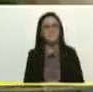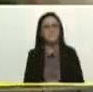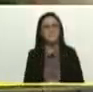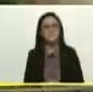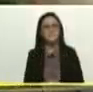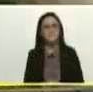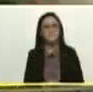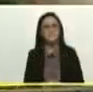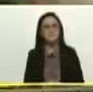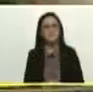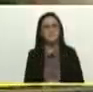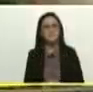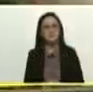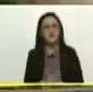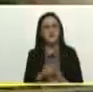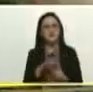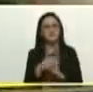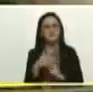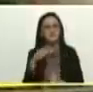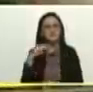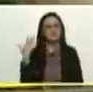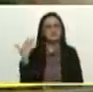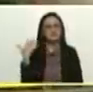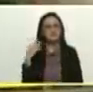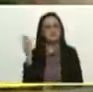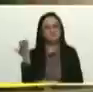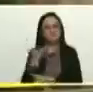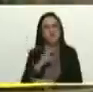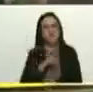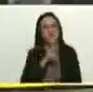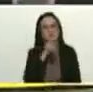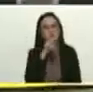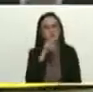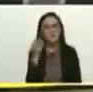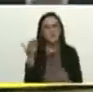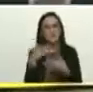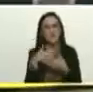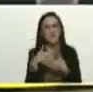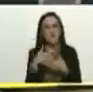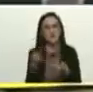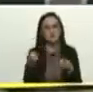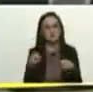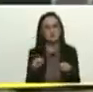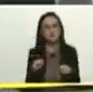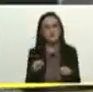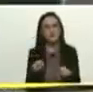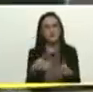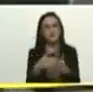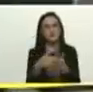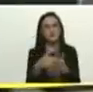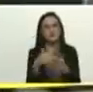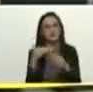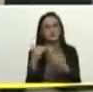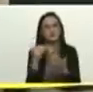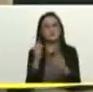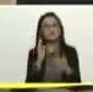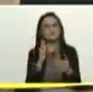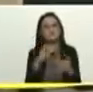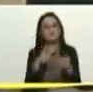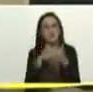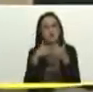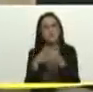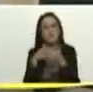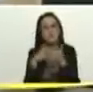Nos han obligado las circunstancias históricas de las sanciones criminales, del bloqueo criminal, de las medidas coercitivas